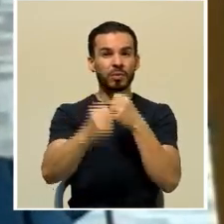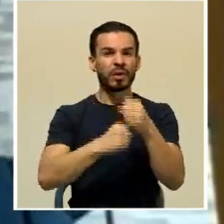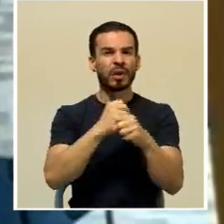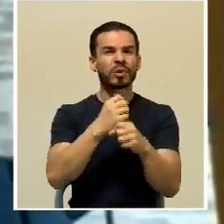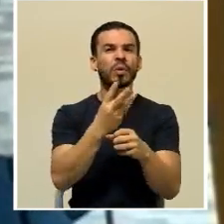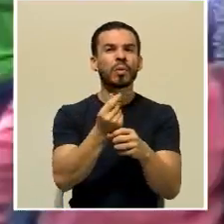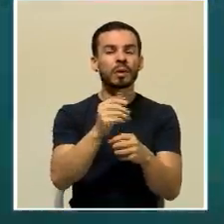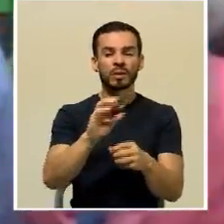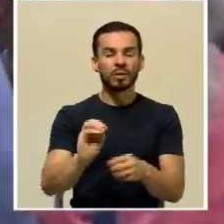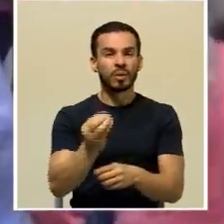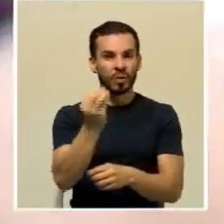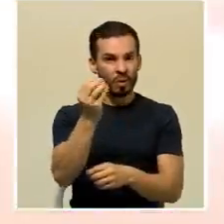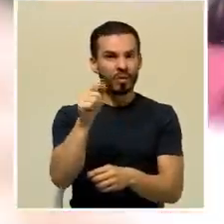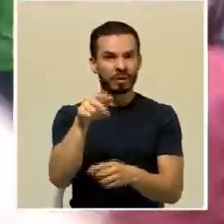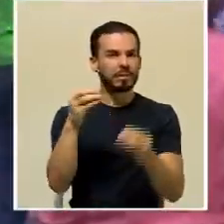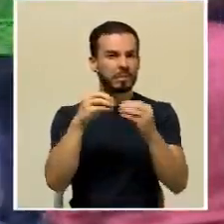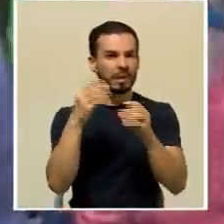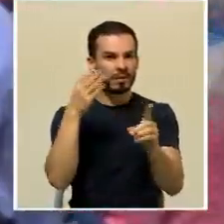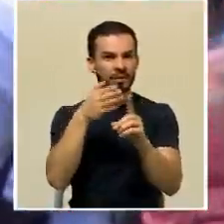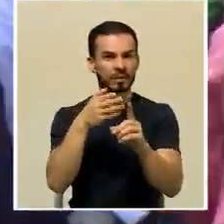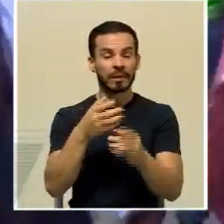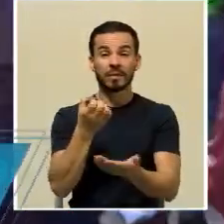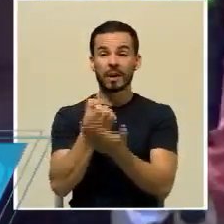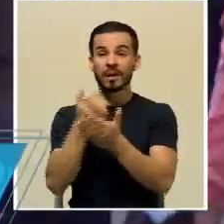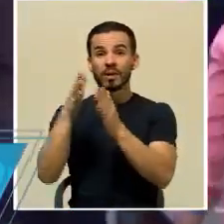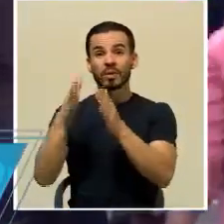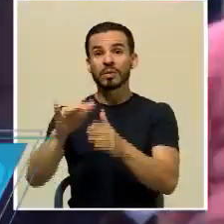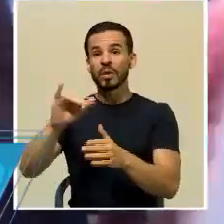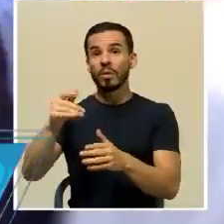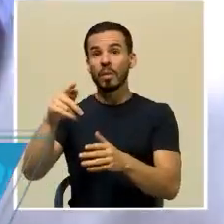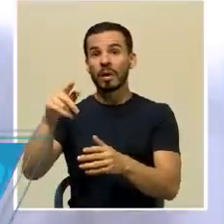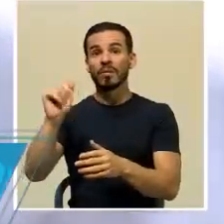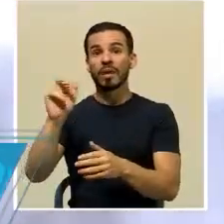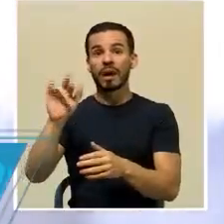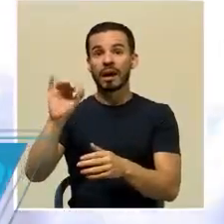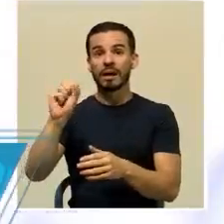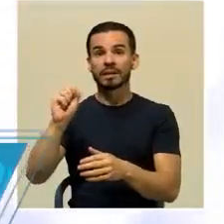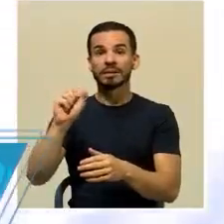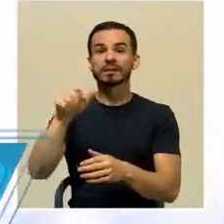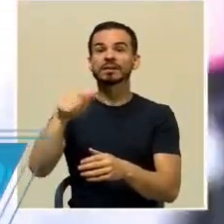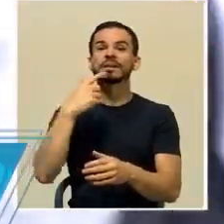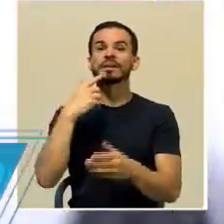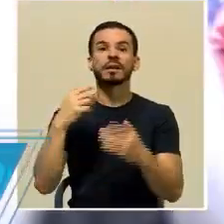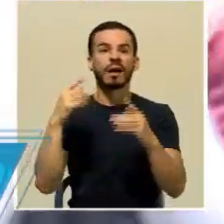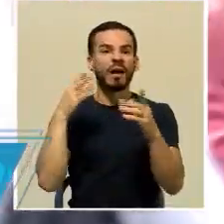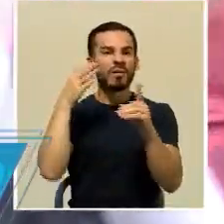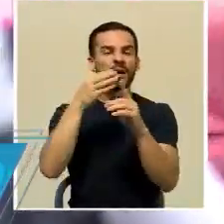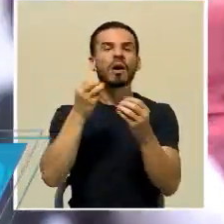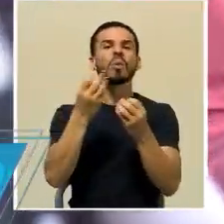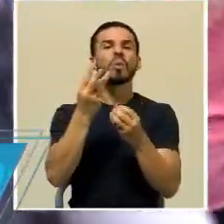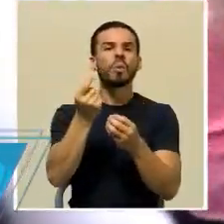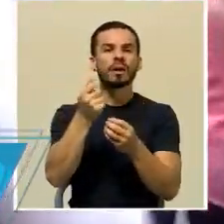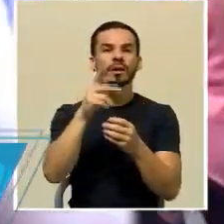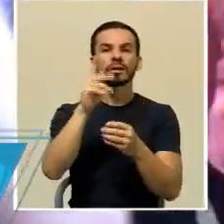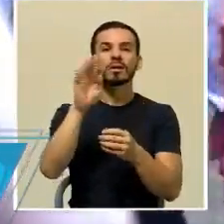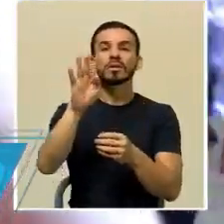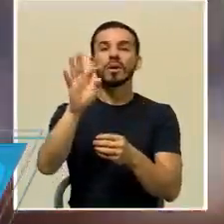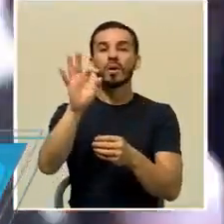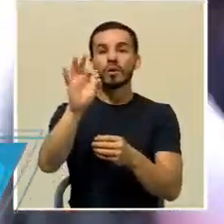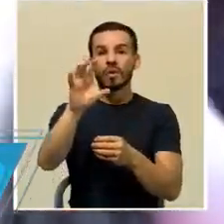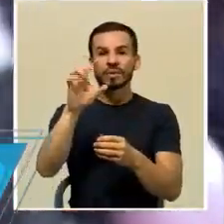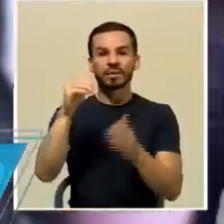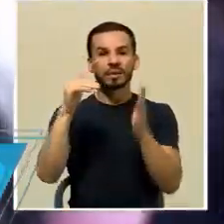la población joven. El economista Juan Pablo Arias considera que la afectación total llega a las 900,000